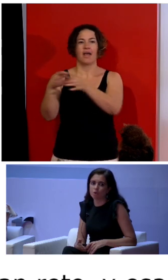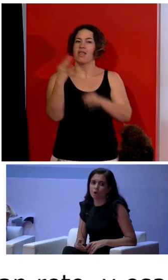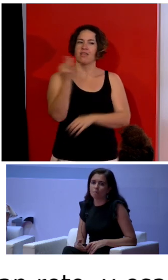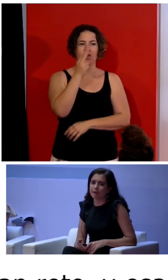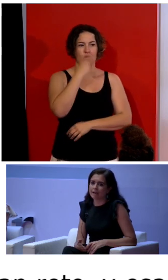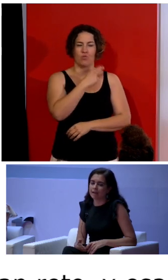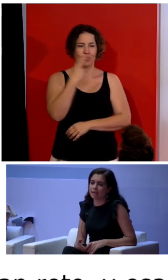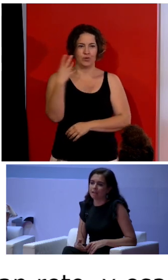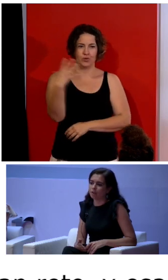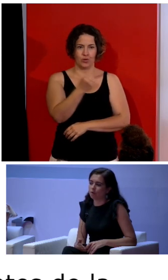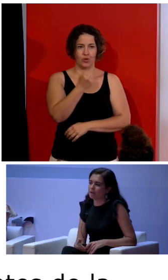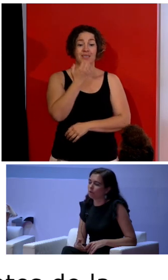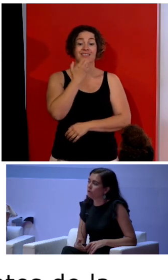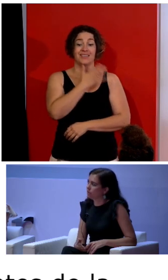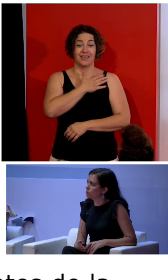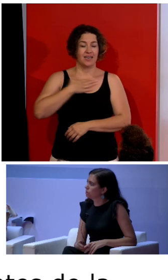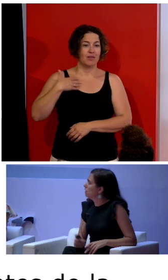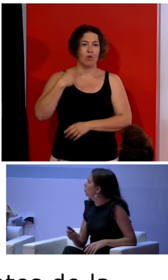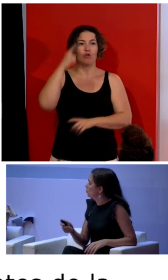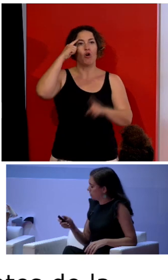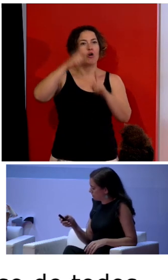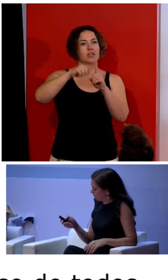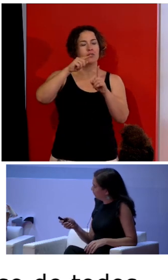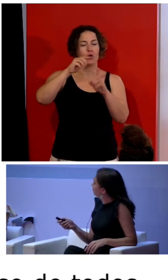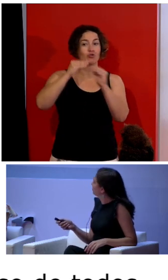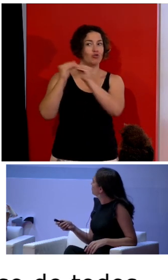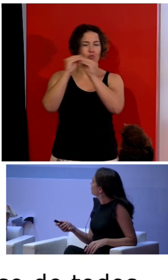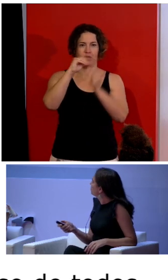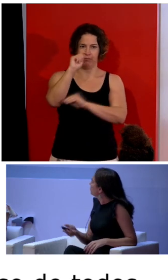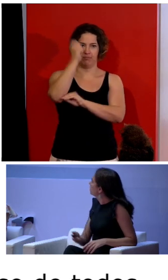todos para lograr objetivos comunes.